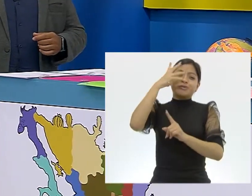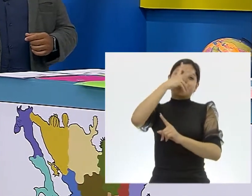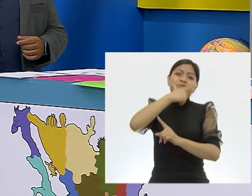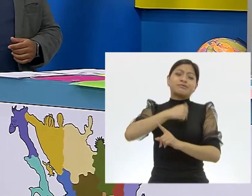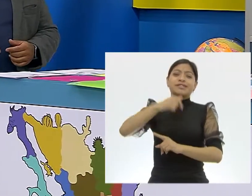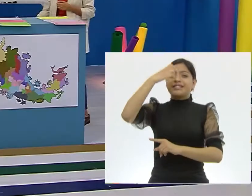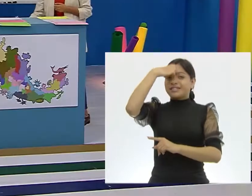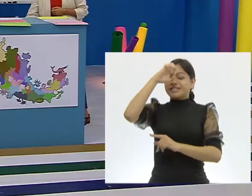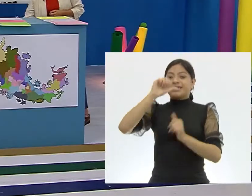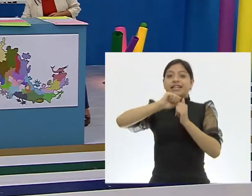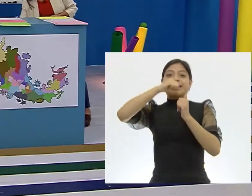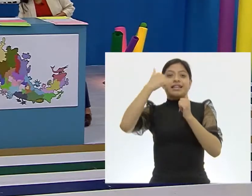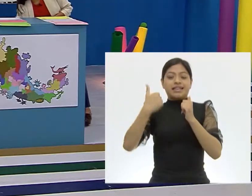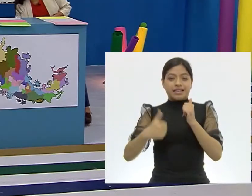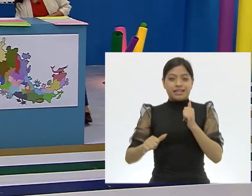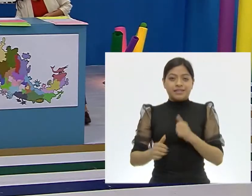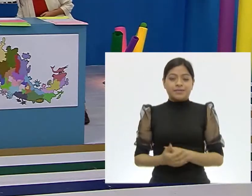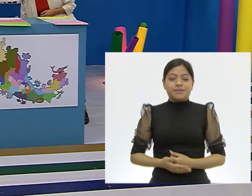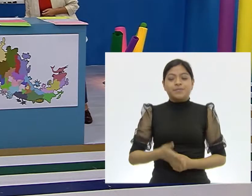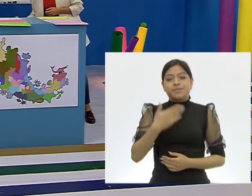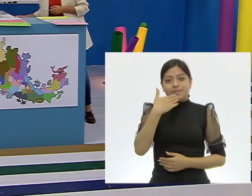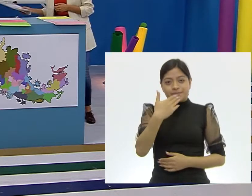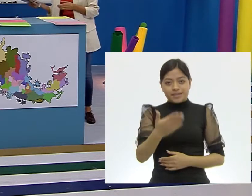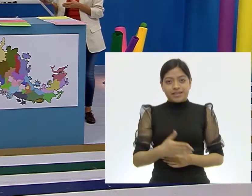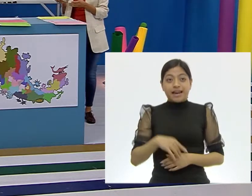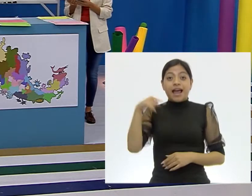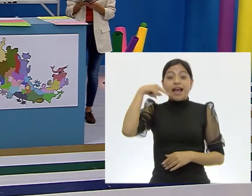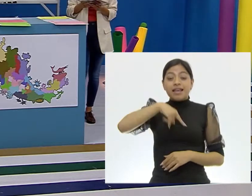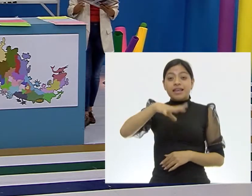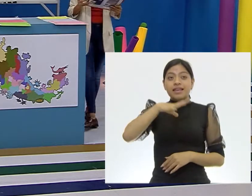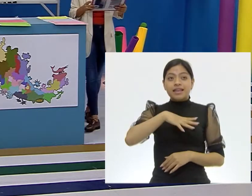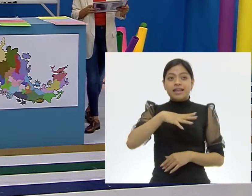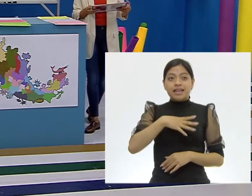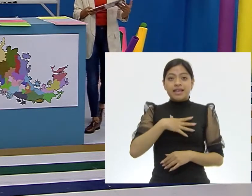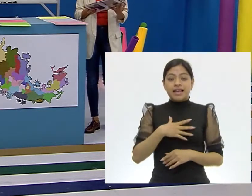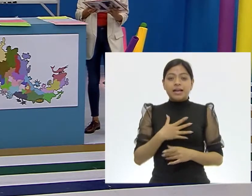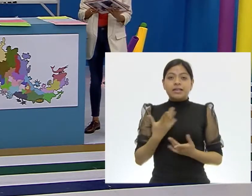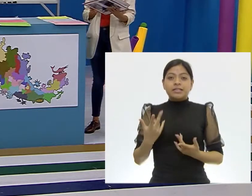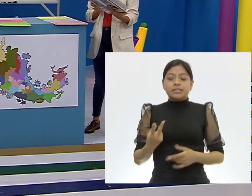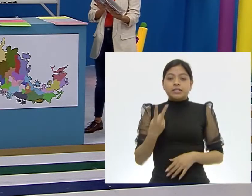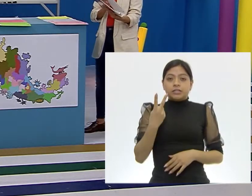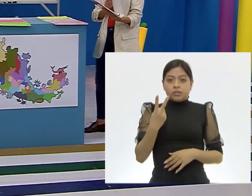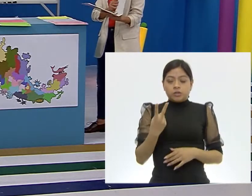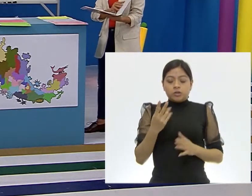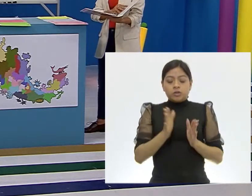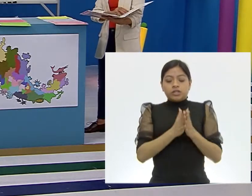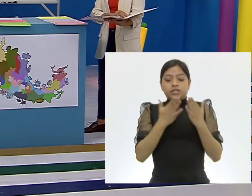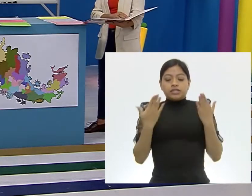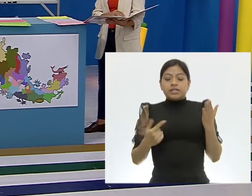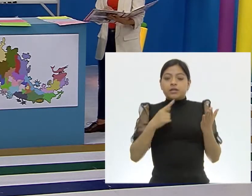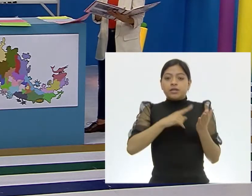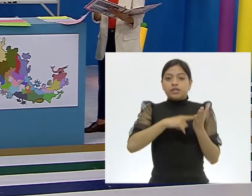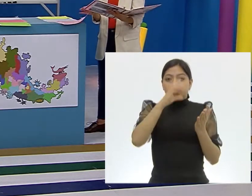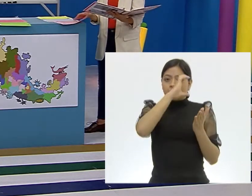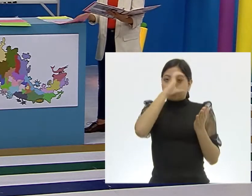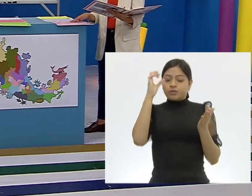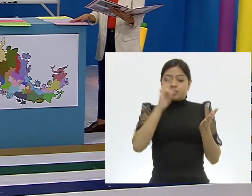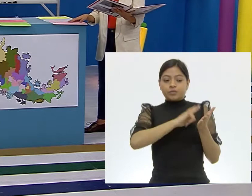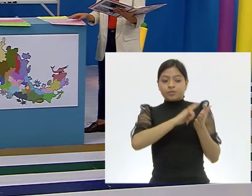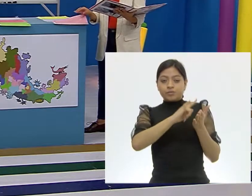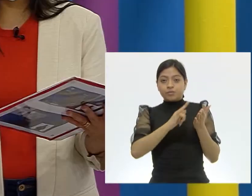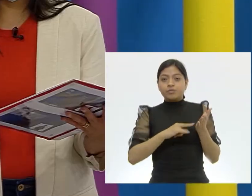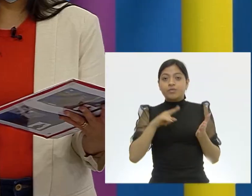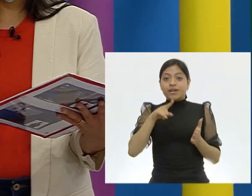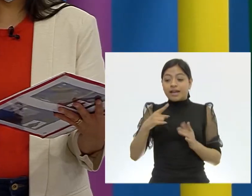experiencias artísticas? Exacto. Aquí tenemos nosotros un par de álbumes, pues con lo mejor que hemos